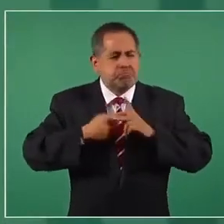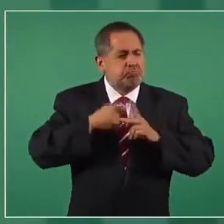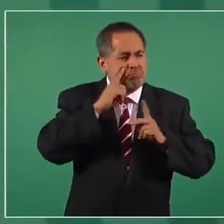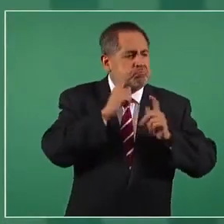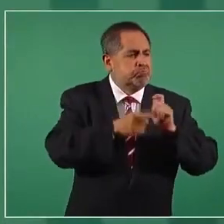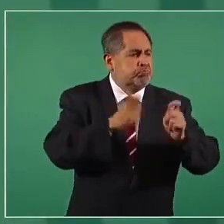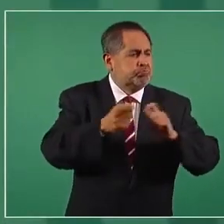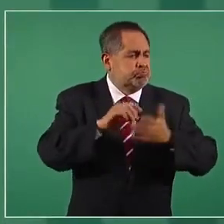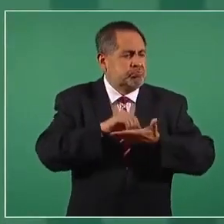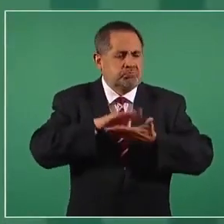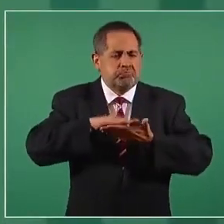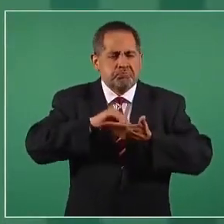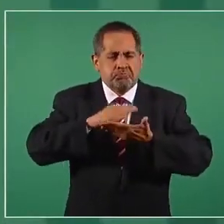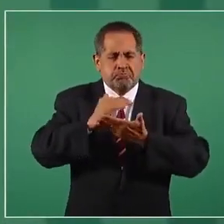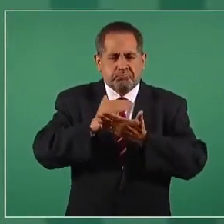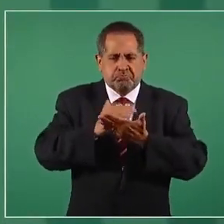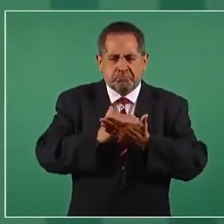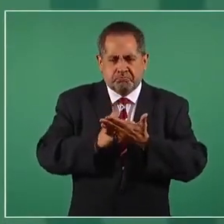seguimiento